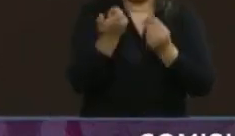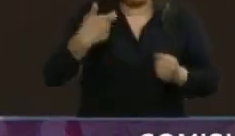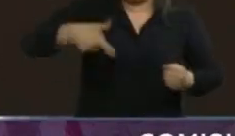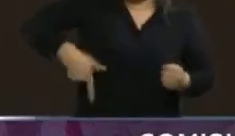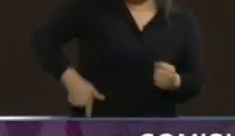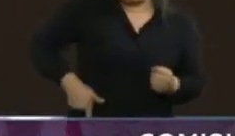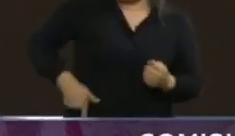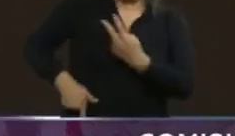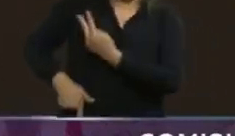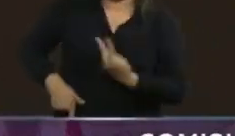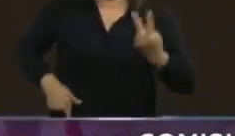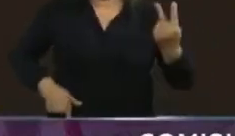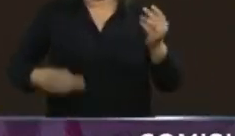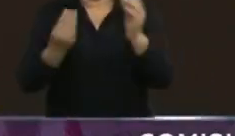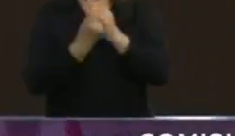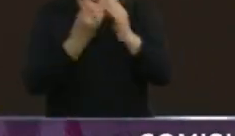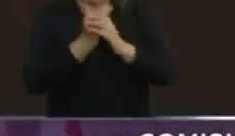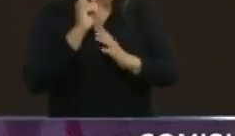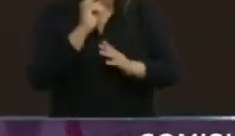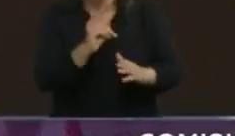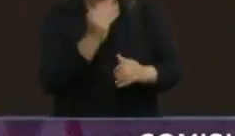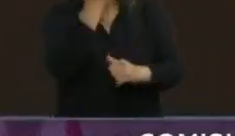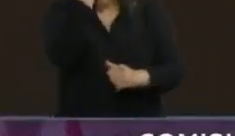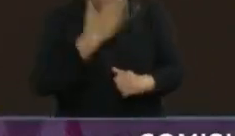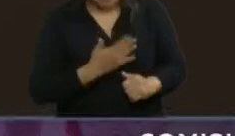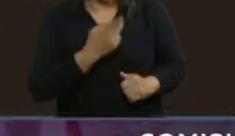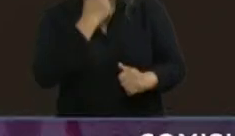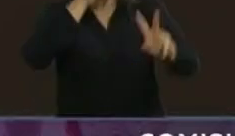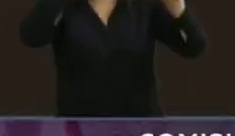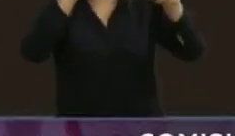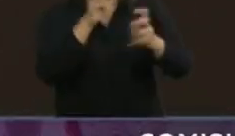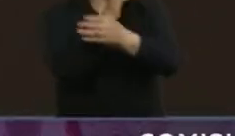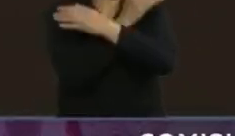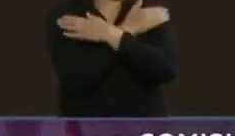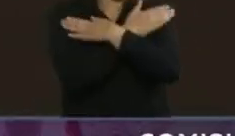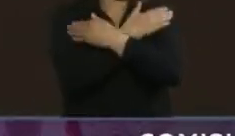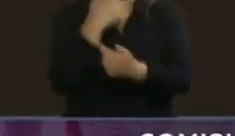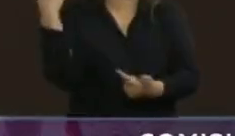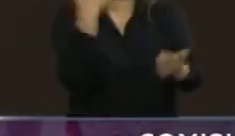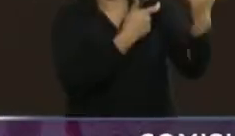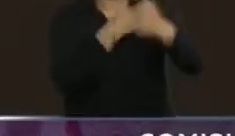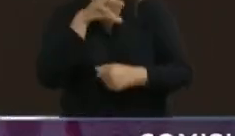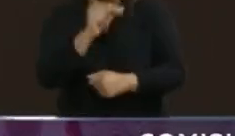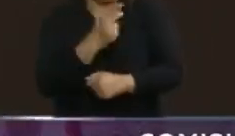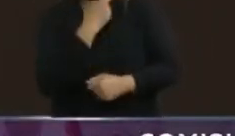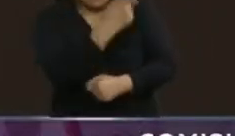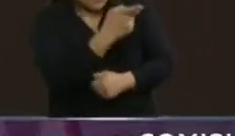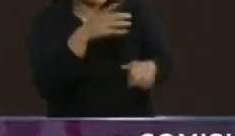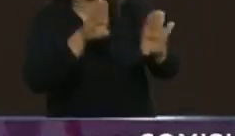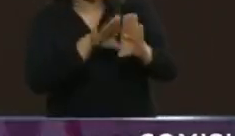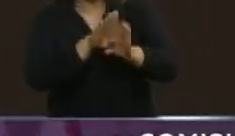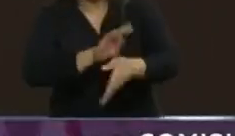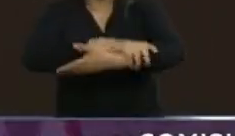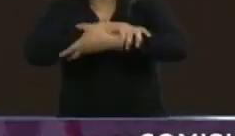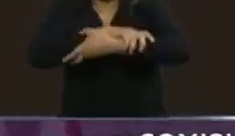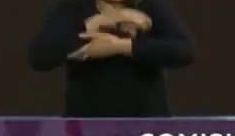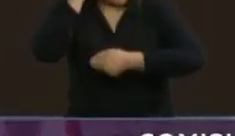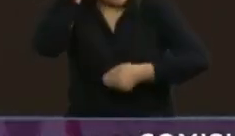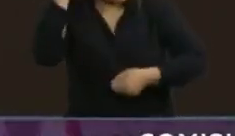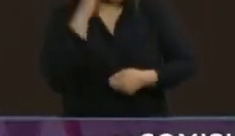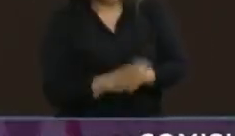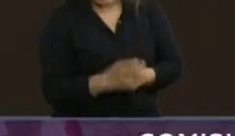cinto. Nada más esa imagen, abrazos y no balazos, es la confesión de un pacto criminal.